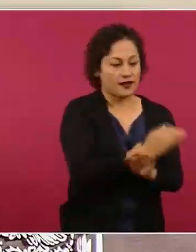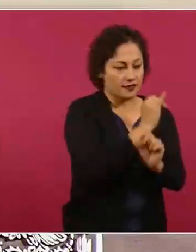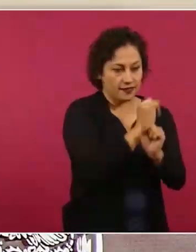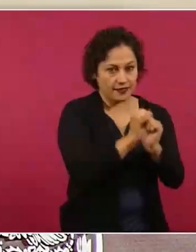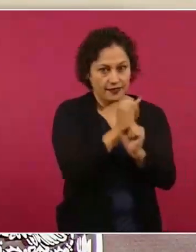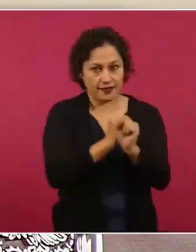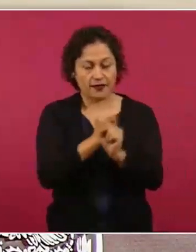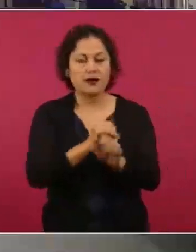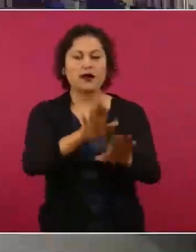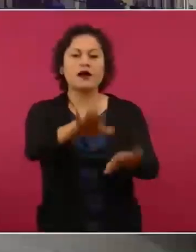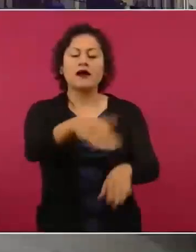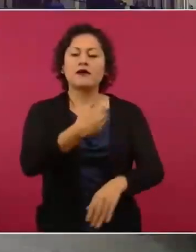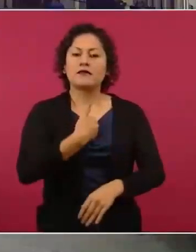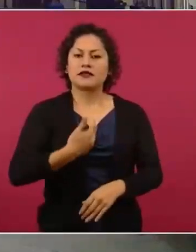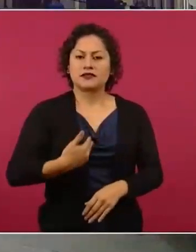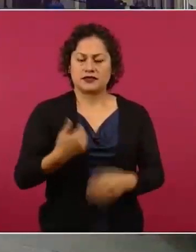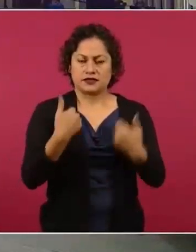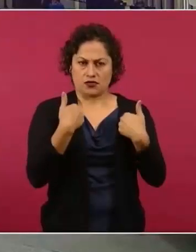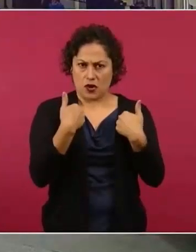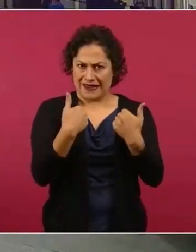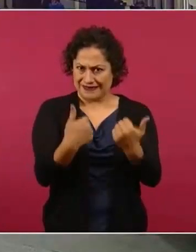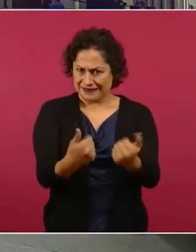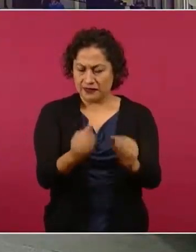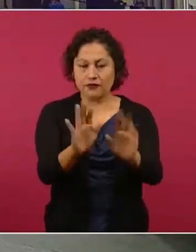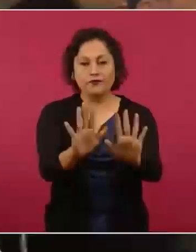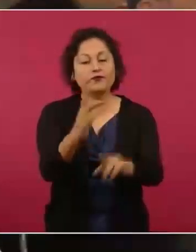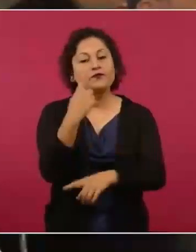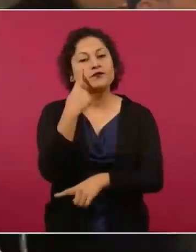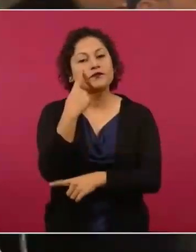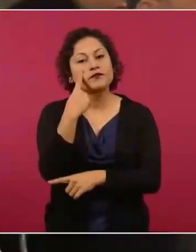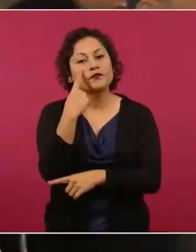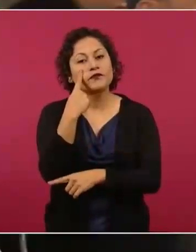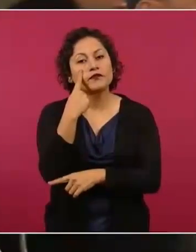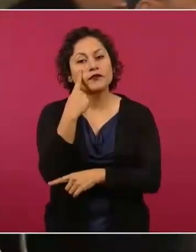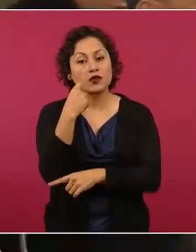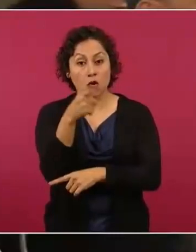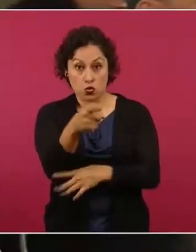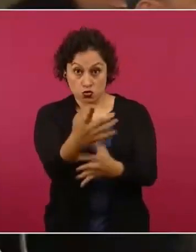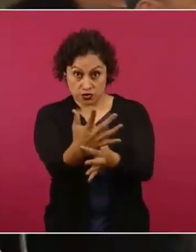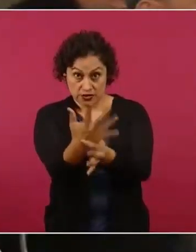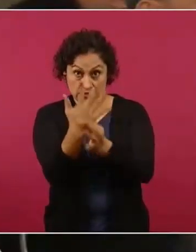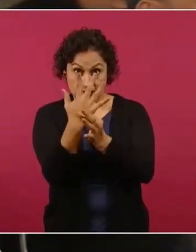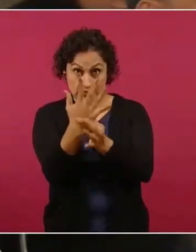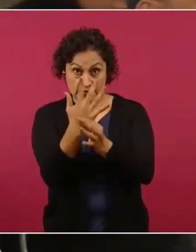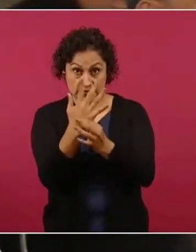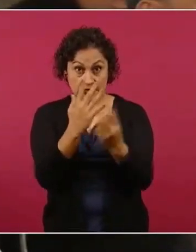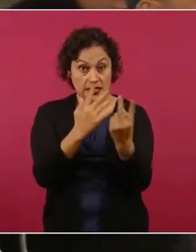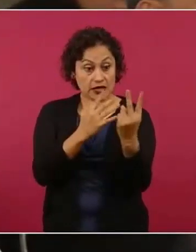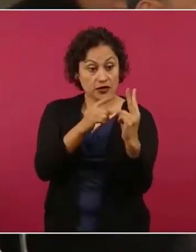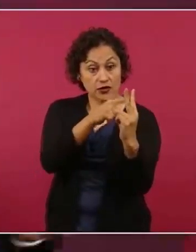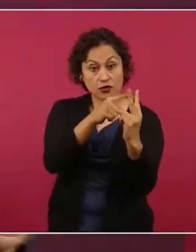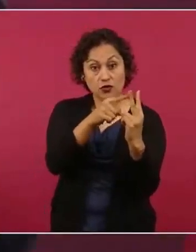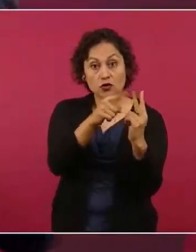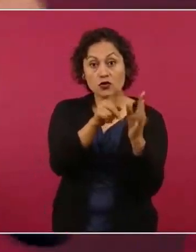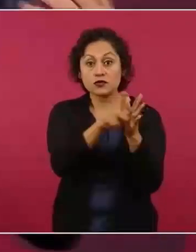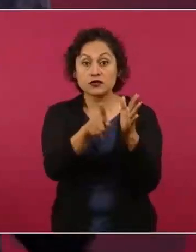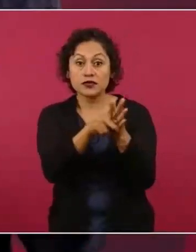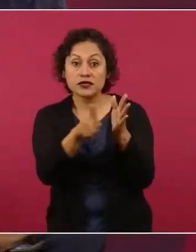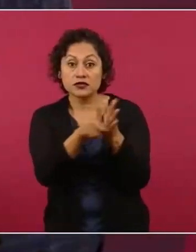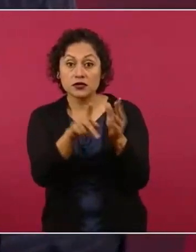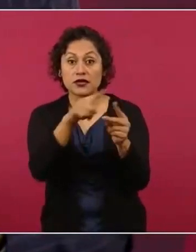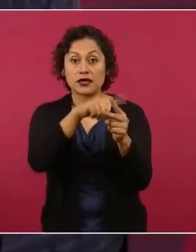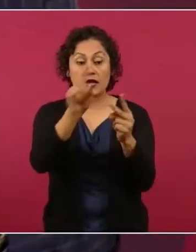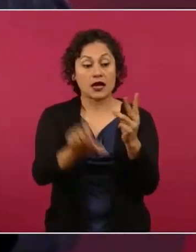Pero, presidente, estoy entendiendo bien. Entonces, ¿están considerando como presuntos criminales a dos periodistas y a un defensor de derechos